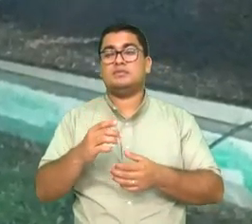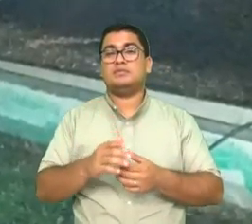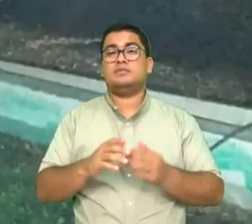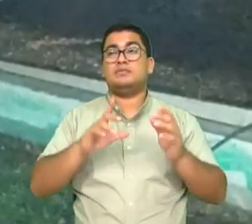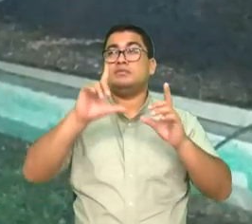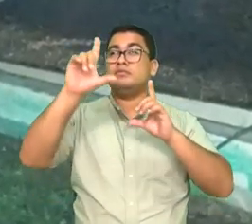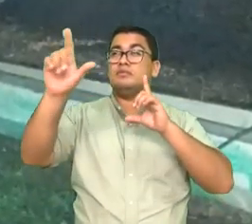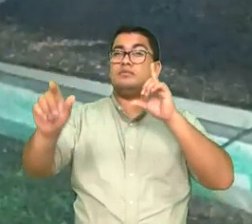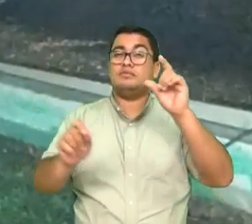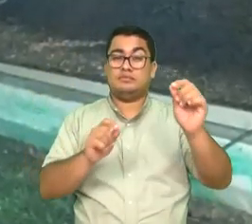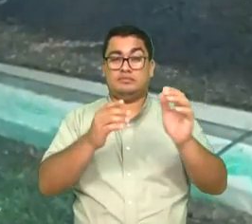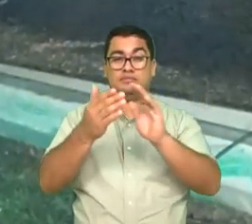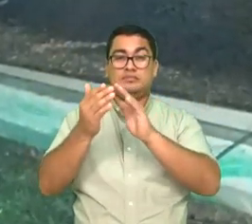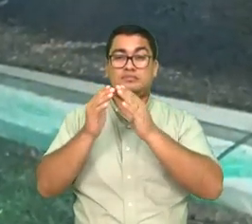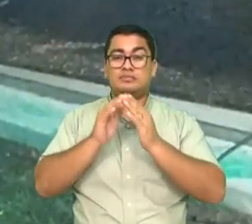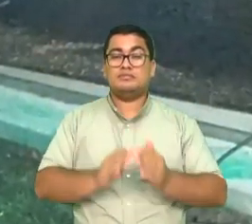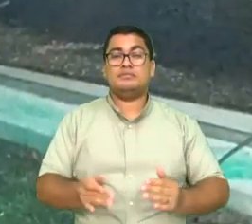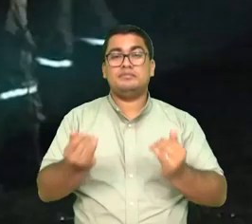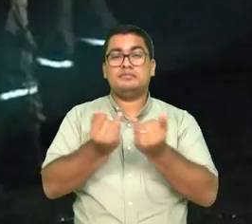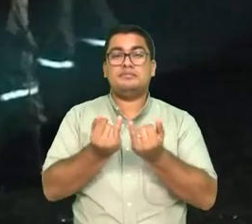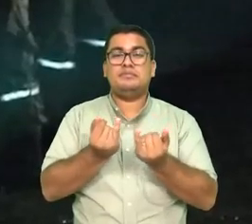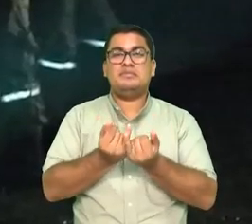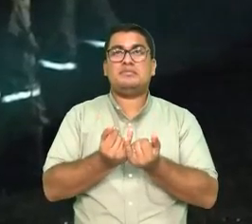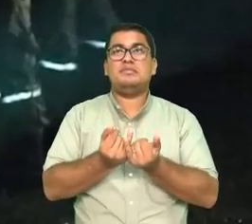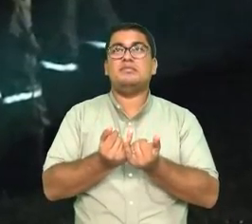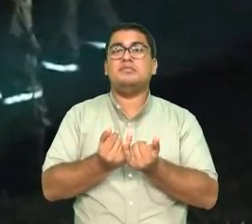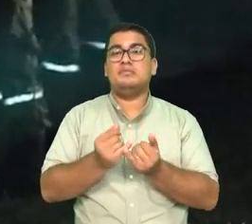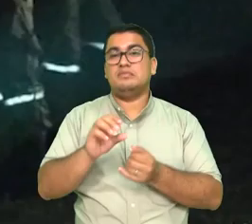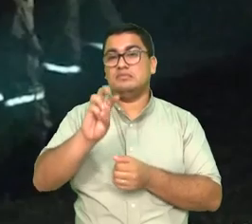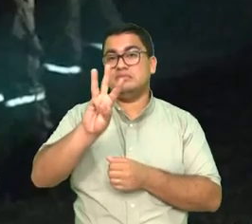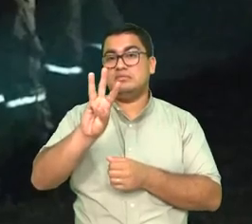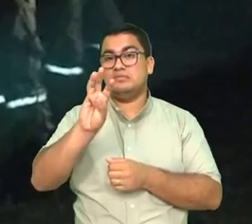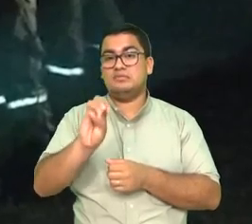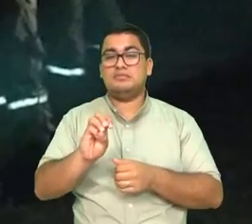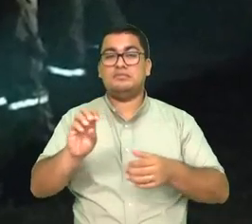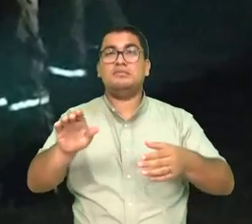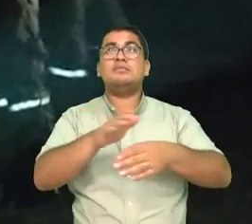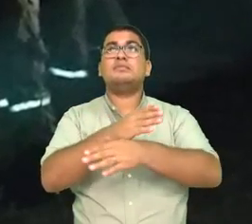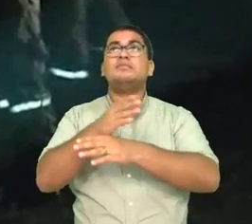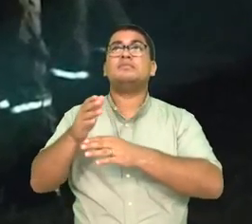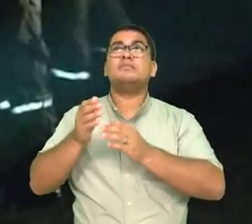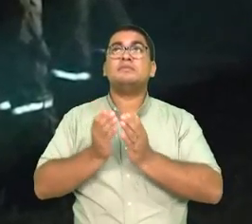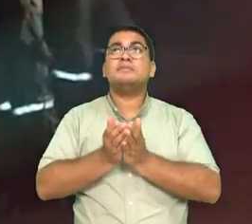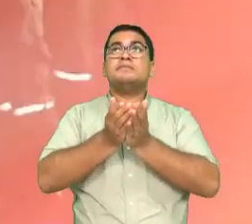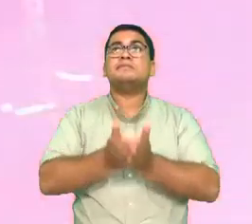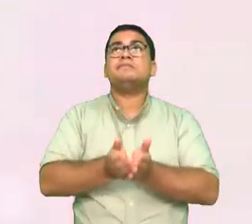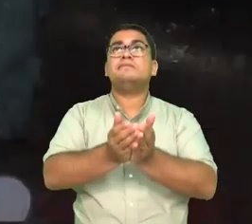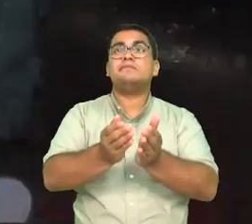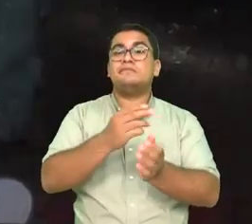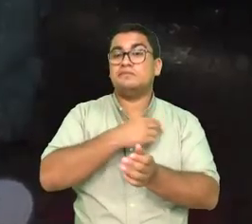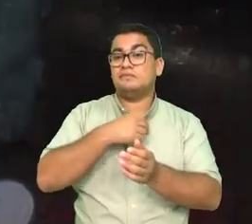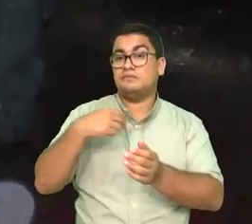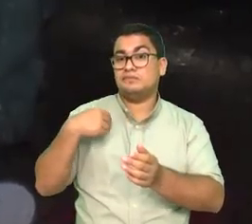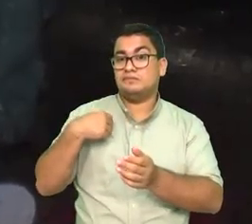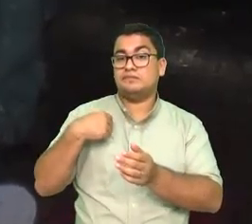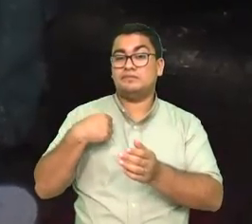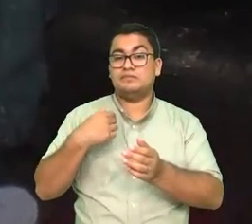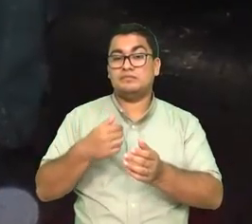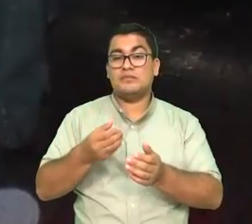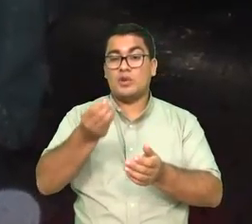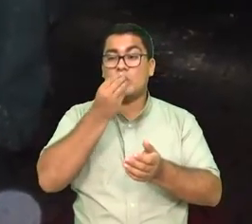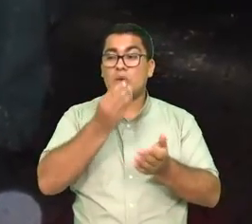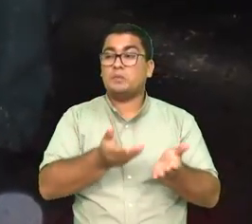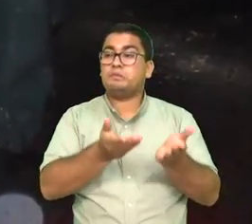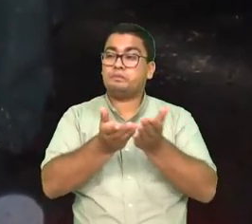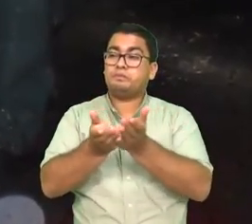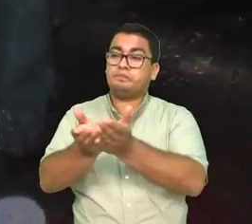aisladas. Asimismo, pone a disposición 30 medios de superficie para desarrollar traslado de suministro y